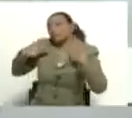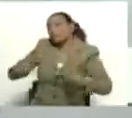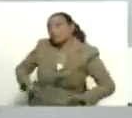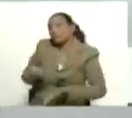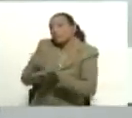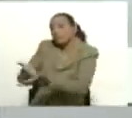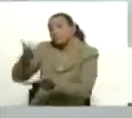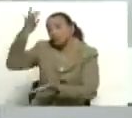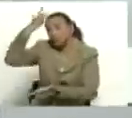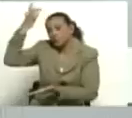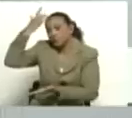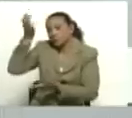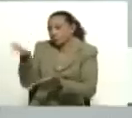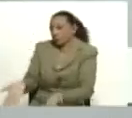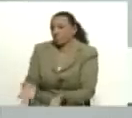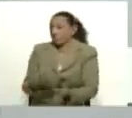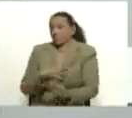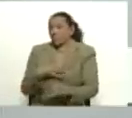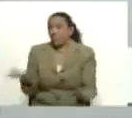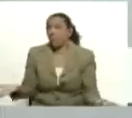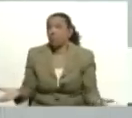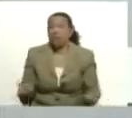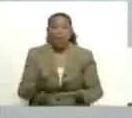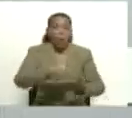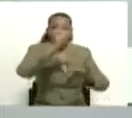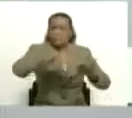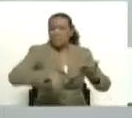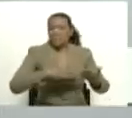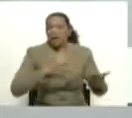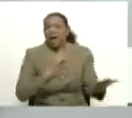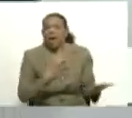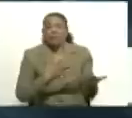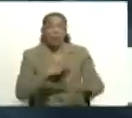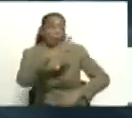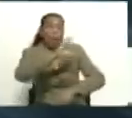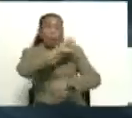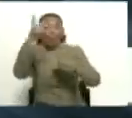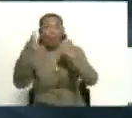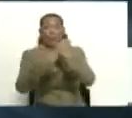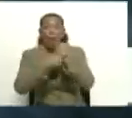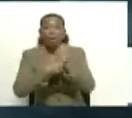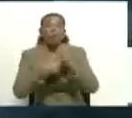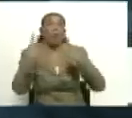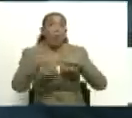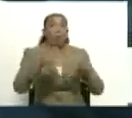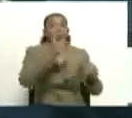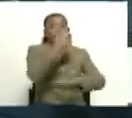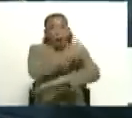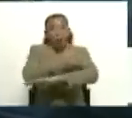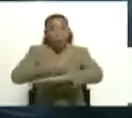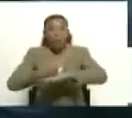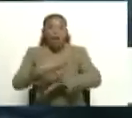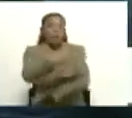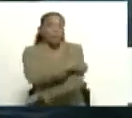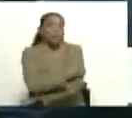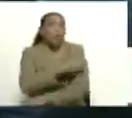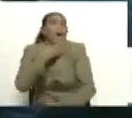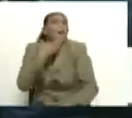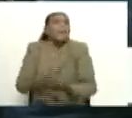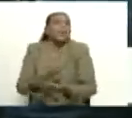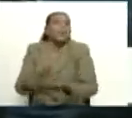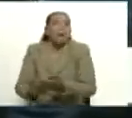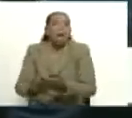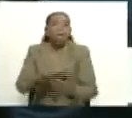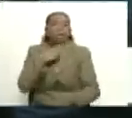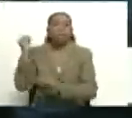el contrato de Silvercorp, contrato firmado por Juan Guaidó y otros dirigentes de la oposición, donde planteaban asesinar